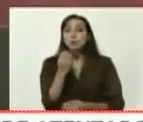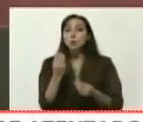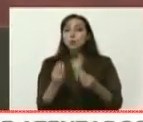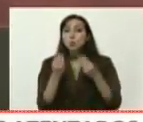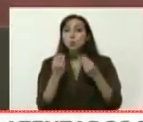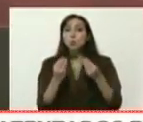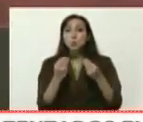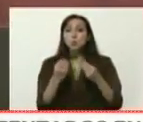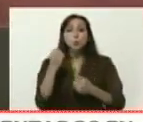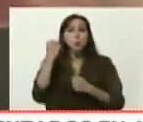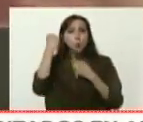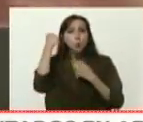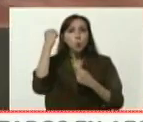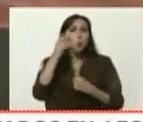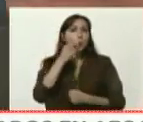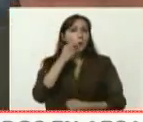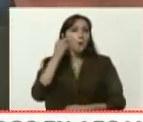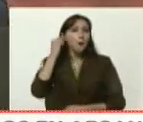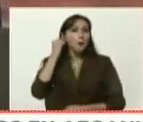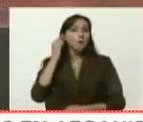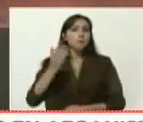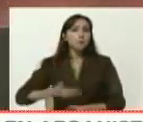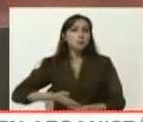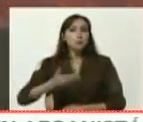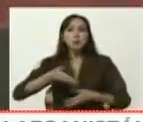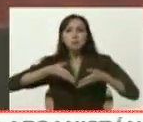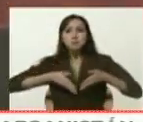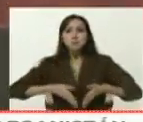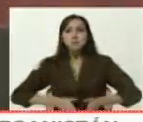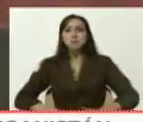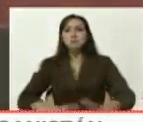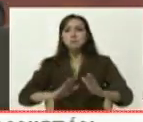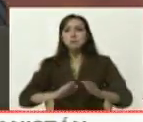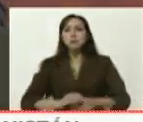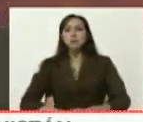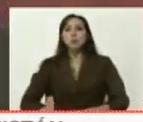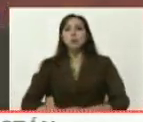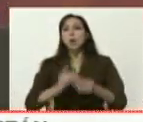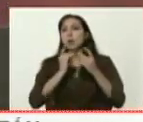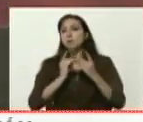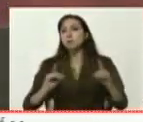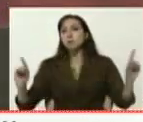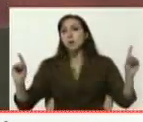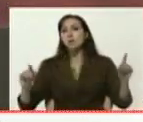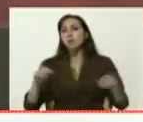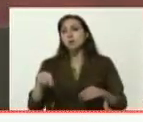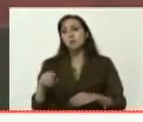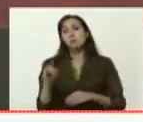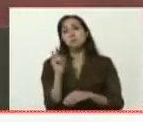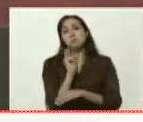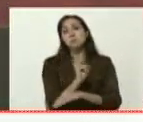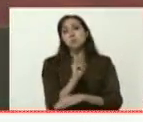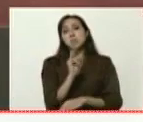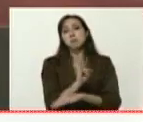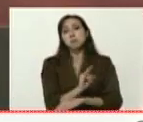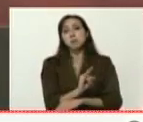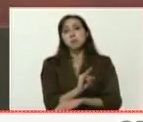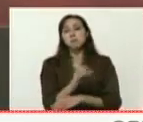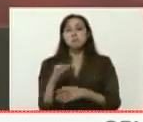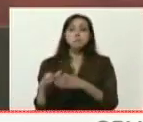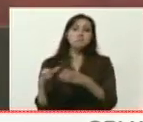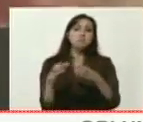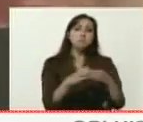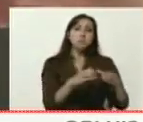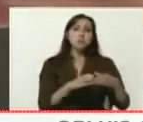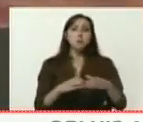Hicieron posible el nacimiento de una democracia que ellos querían como cierta y lamentablemente fueron traicionados por las cúpulas de